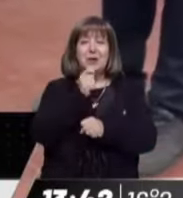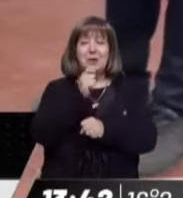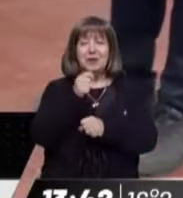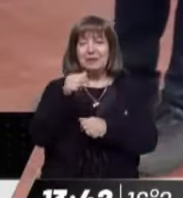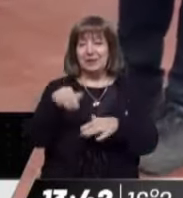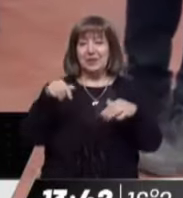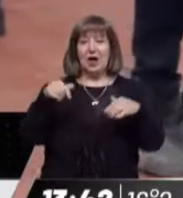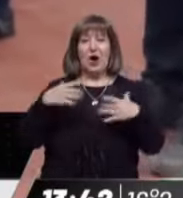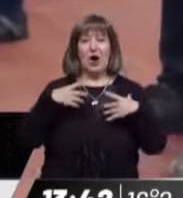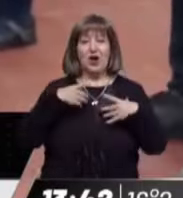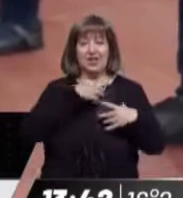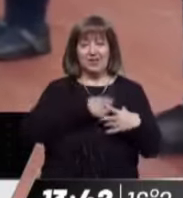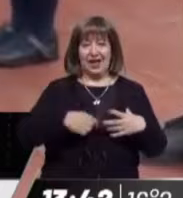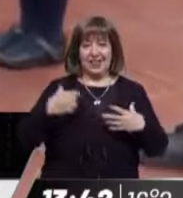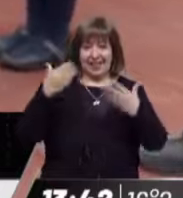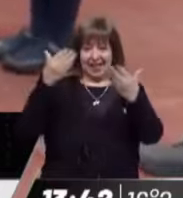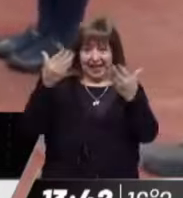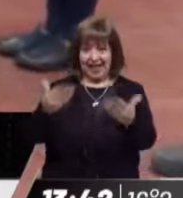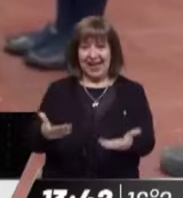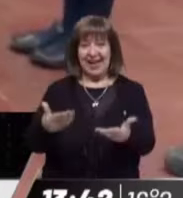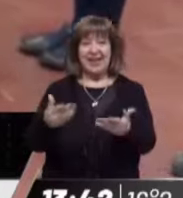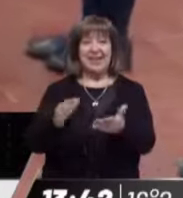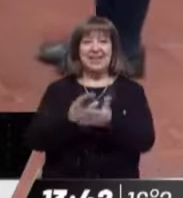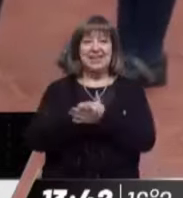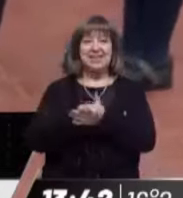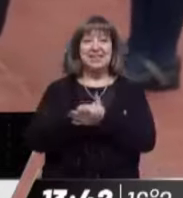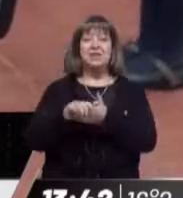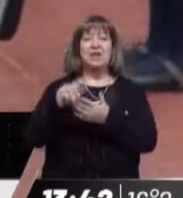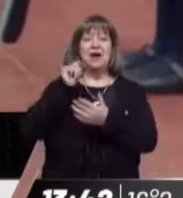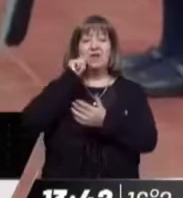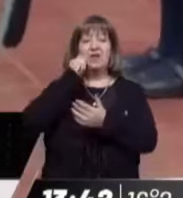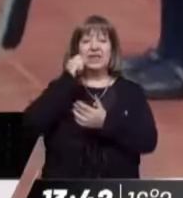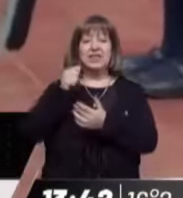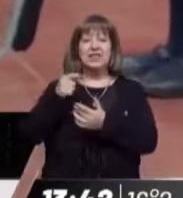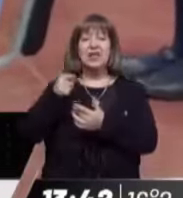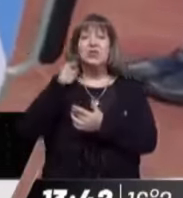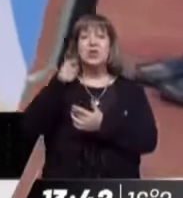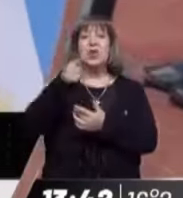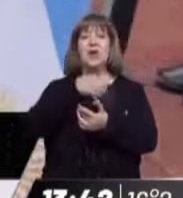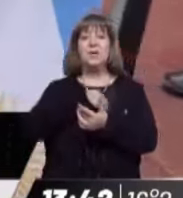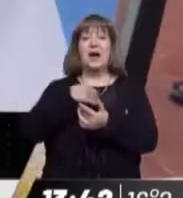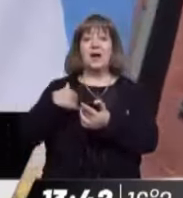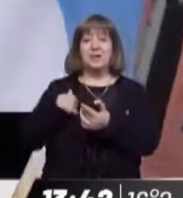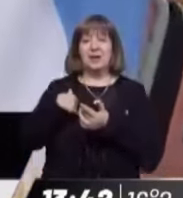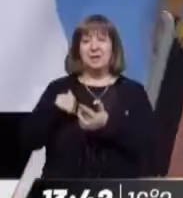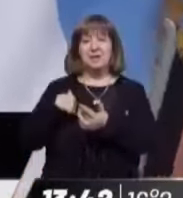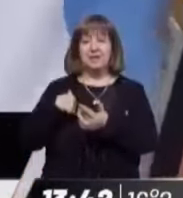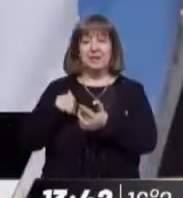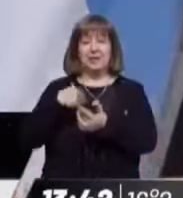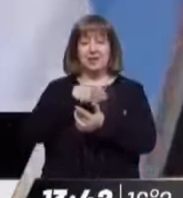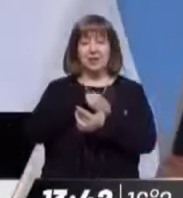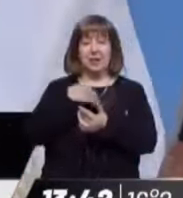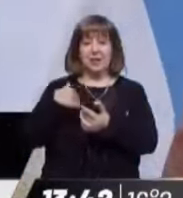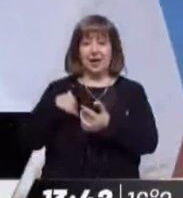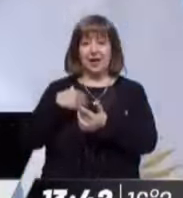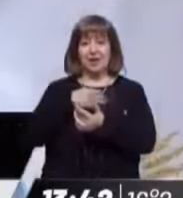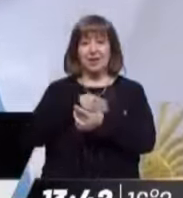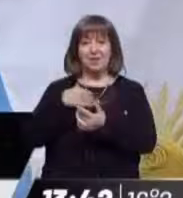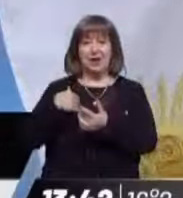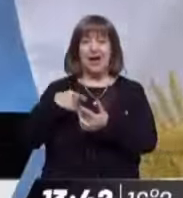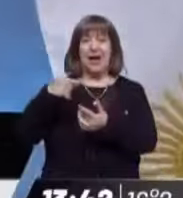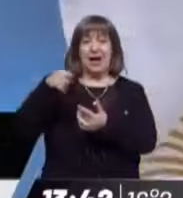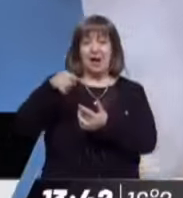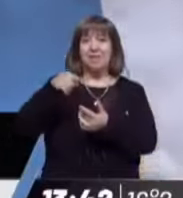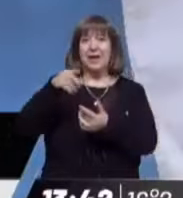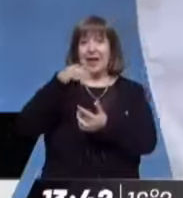¿Hoy recibís la bandera? Sí. Mirate esto, Gerardo querido. Tu mamá, ¿dónde está? Sí, eso.